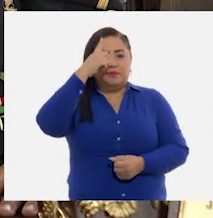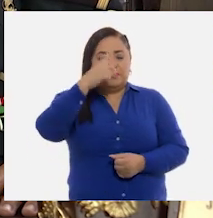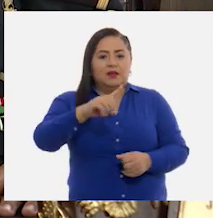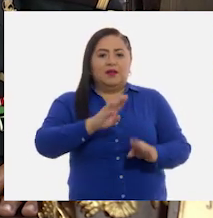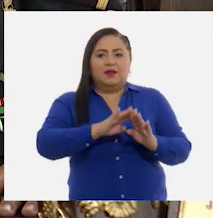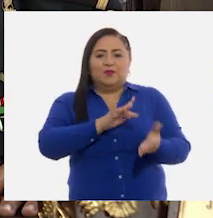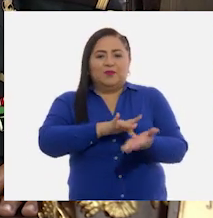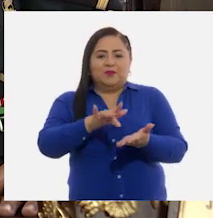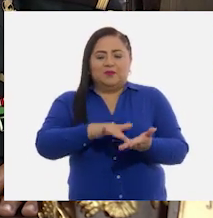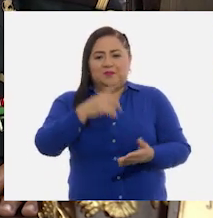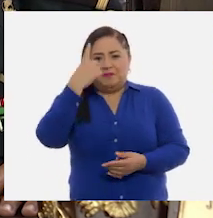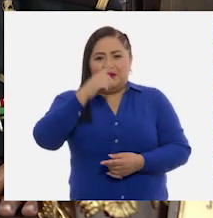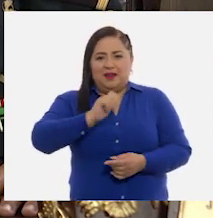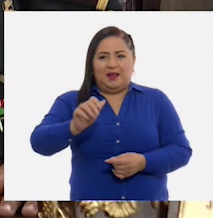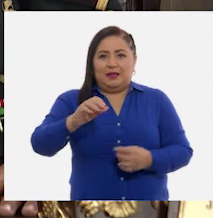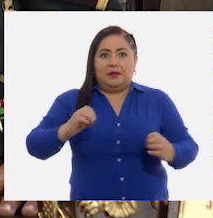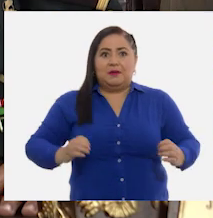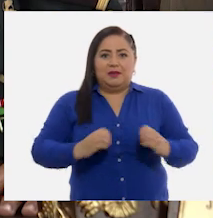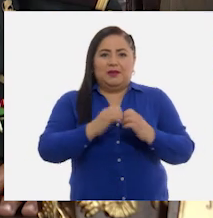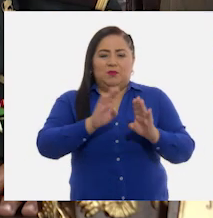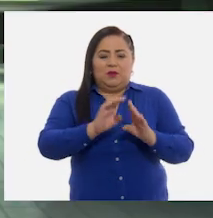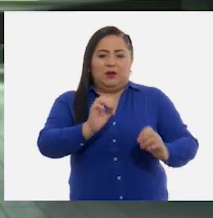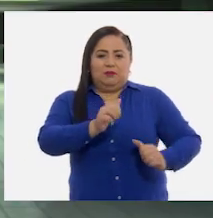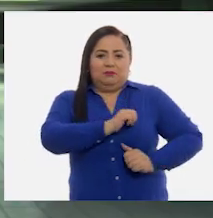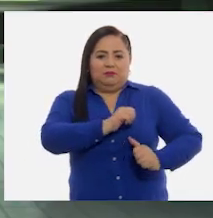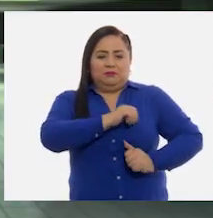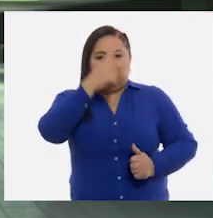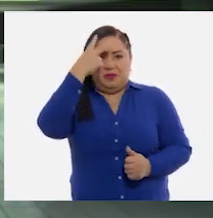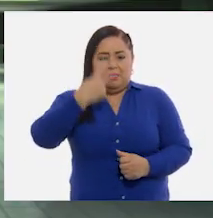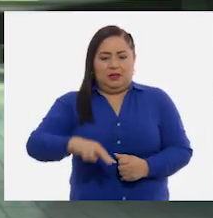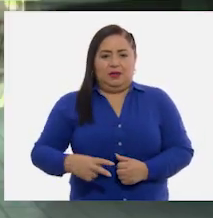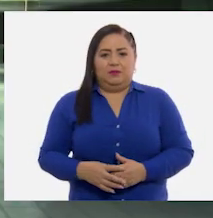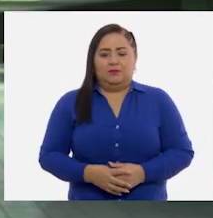y que van a servir en las unidades del Ejército Mexicano.